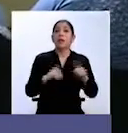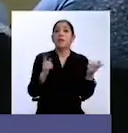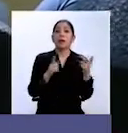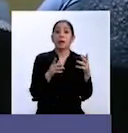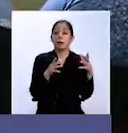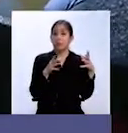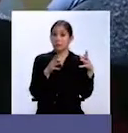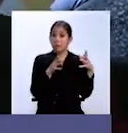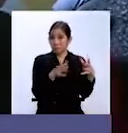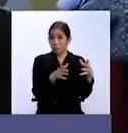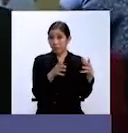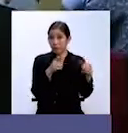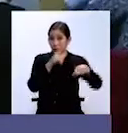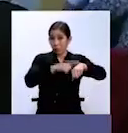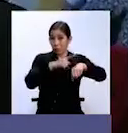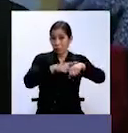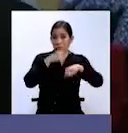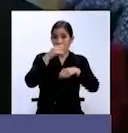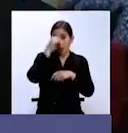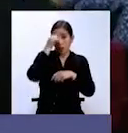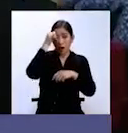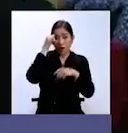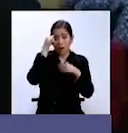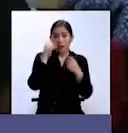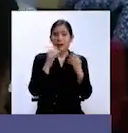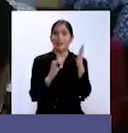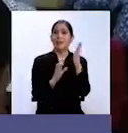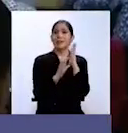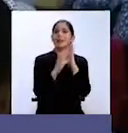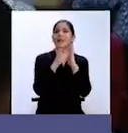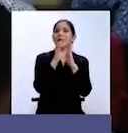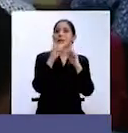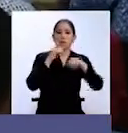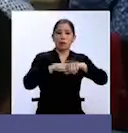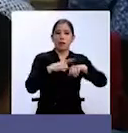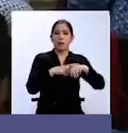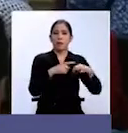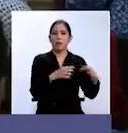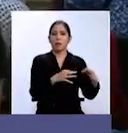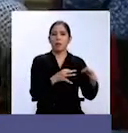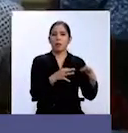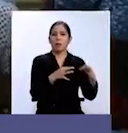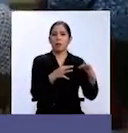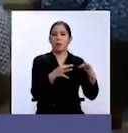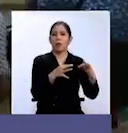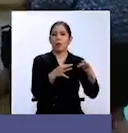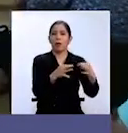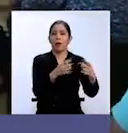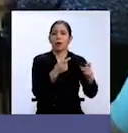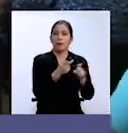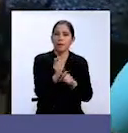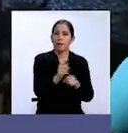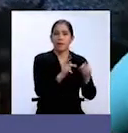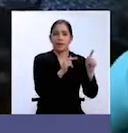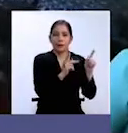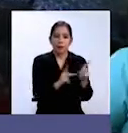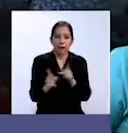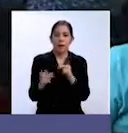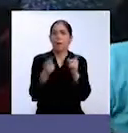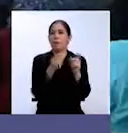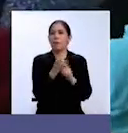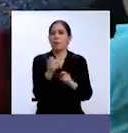el proceso censal, afectando a la etapa de planificación, financiamiento, definición de cronogramas metodológicos, etcétera,